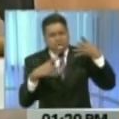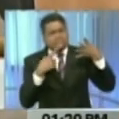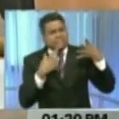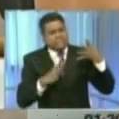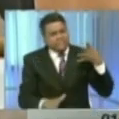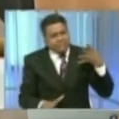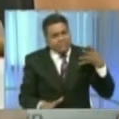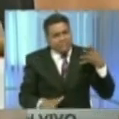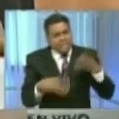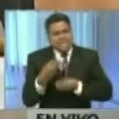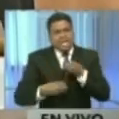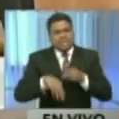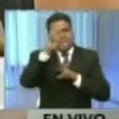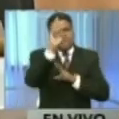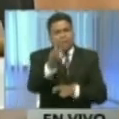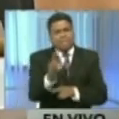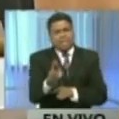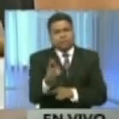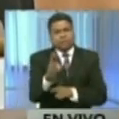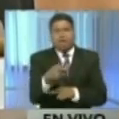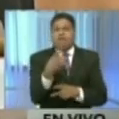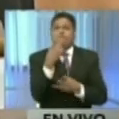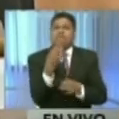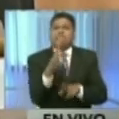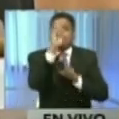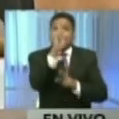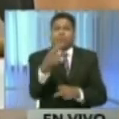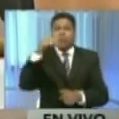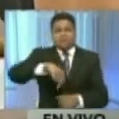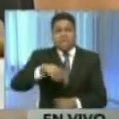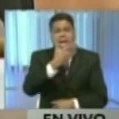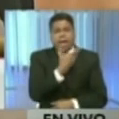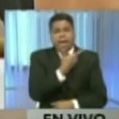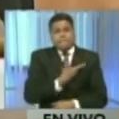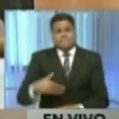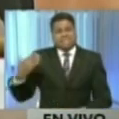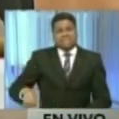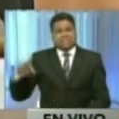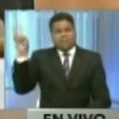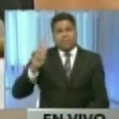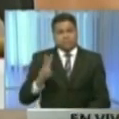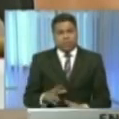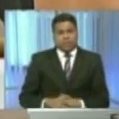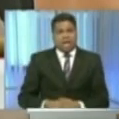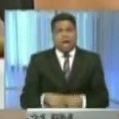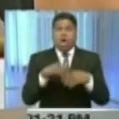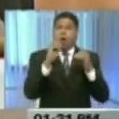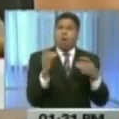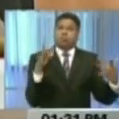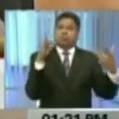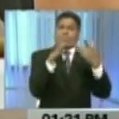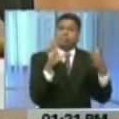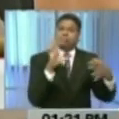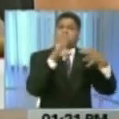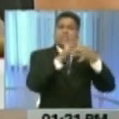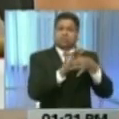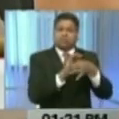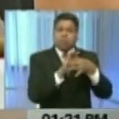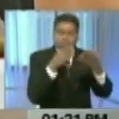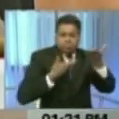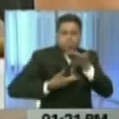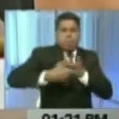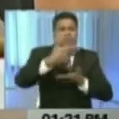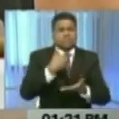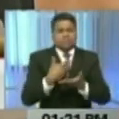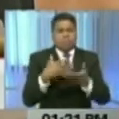con el irrespeto al jefe de Estado venezolano y además la conjunción o los nexos muy cercanos que existen entre Luis Almagro y la